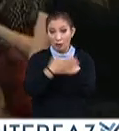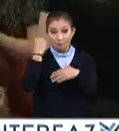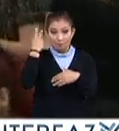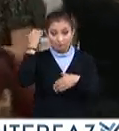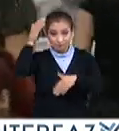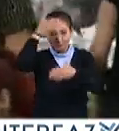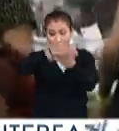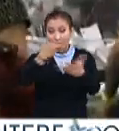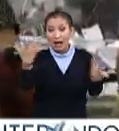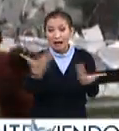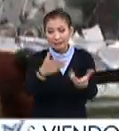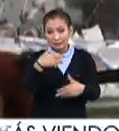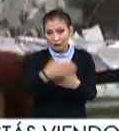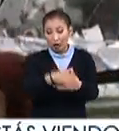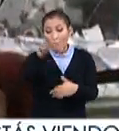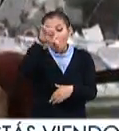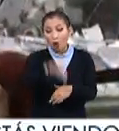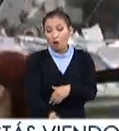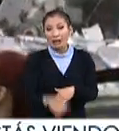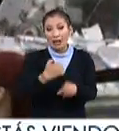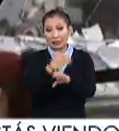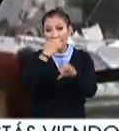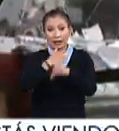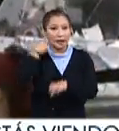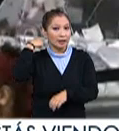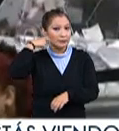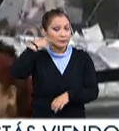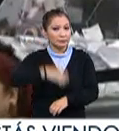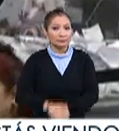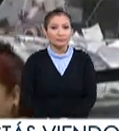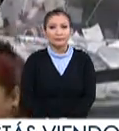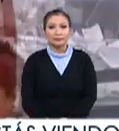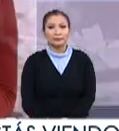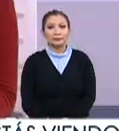de consulta se llevará a cabo hoy en el estado de Querétaro.